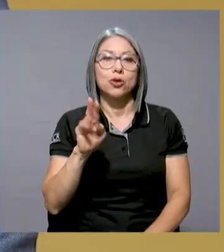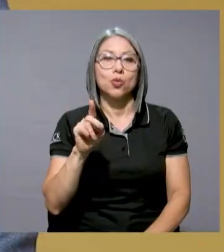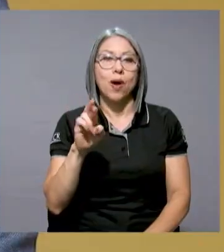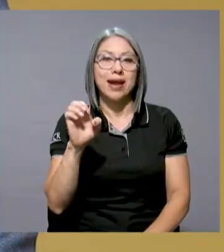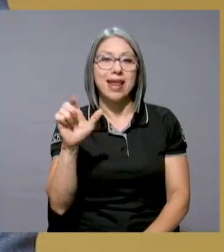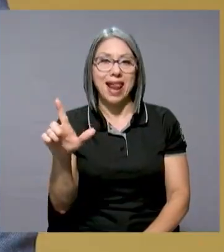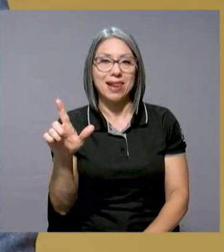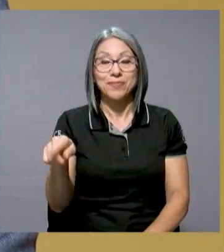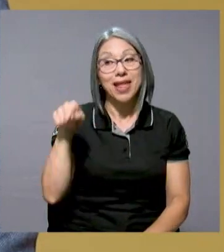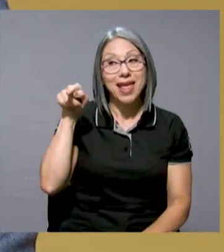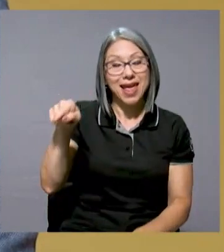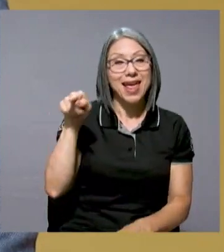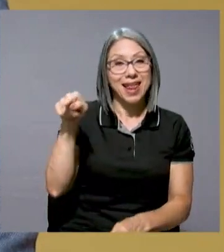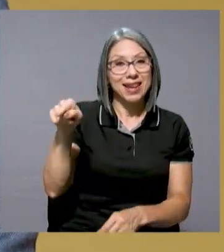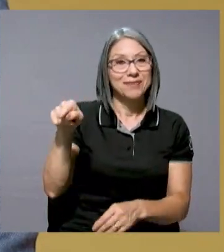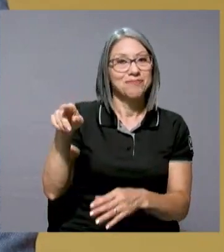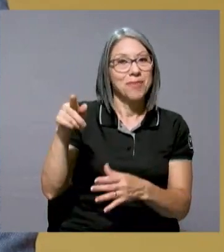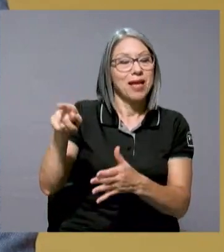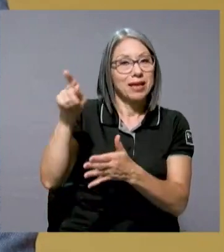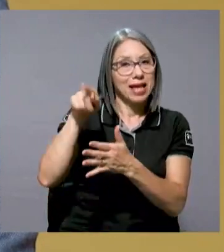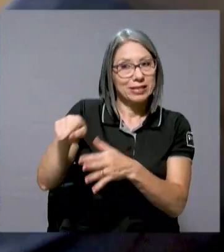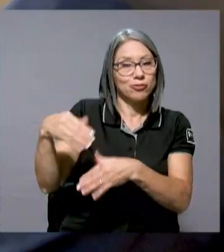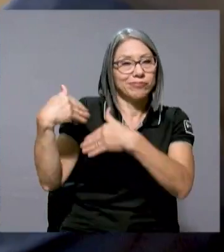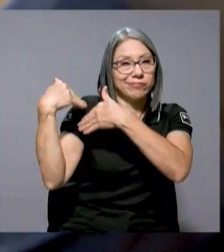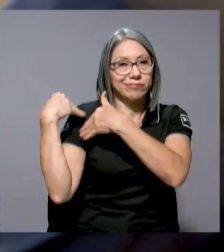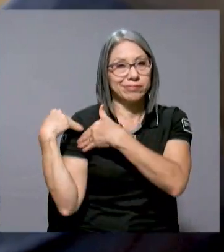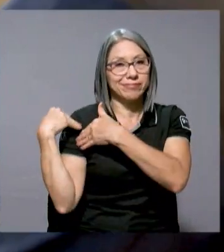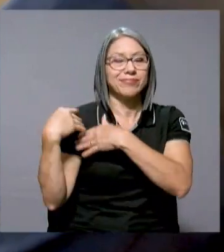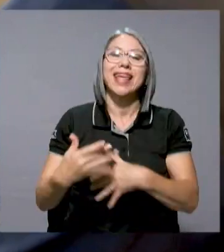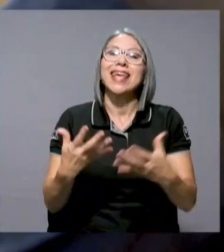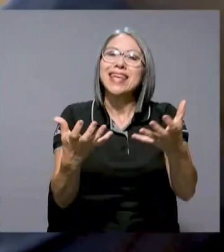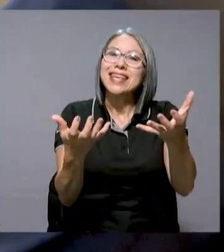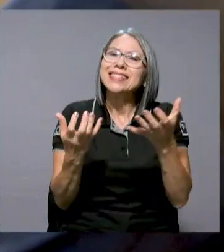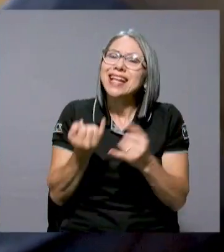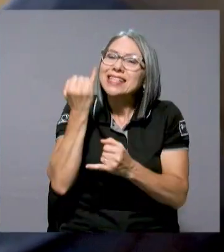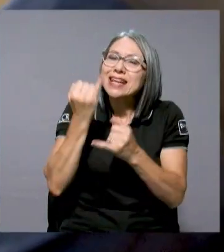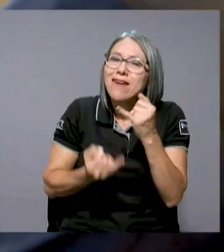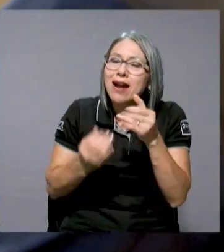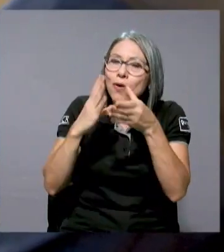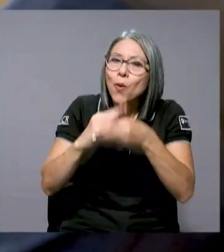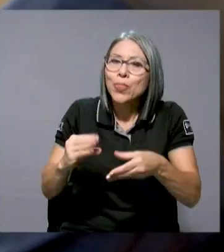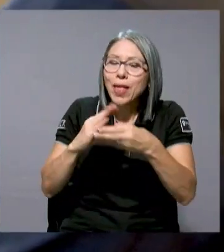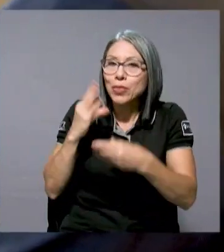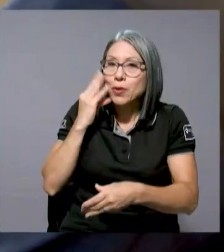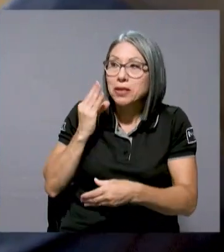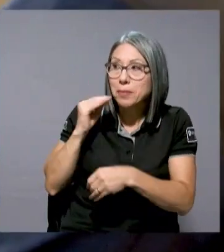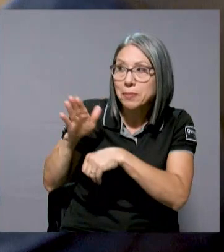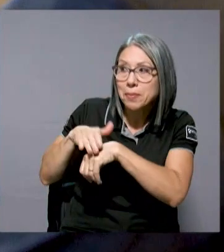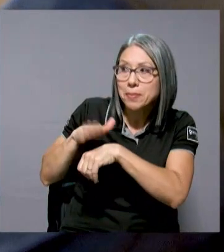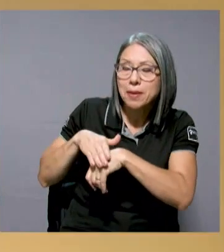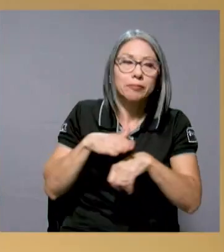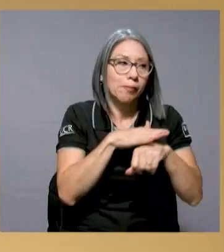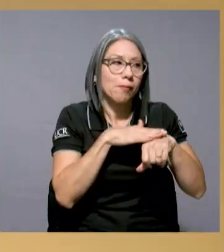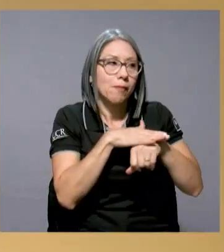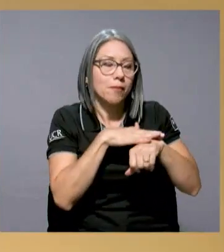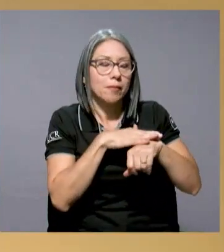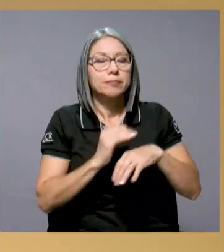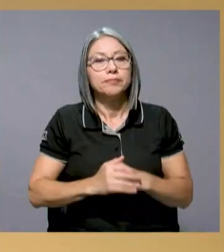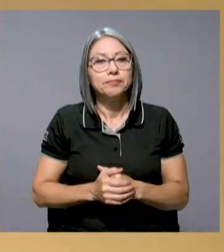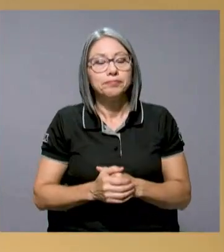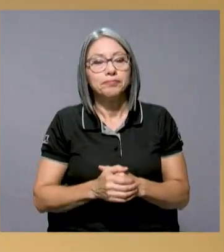esa etapa. Y quisiera en esta intervención cerrar contando una anécdota, si me lo permite, José. Por favor. Y es